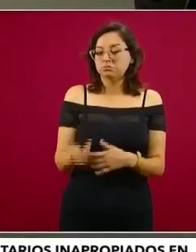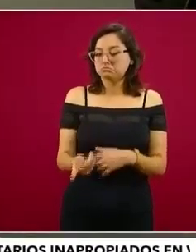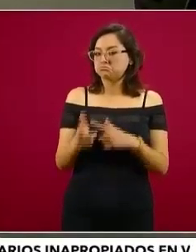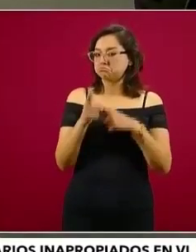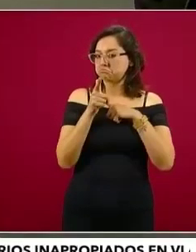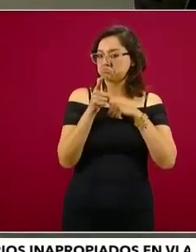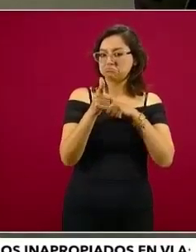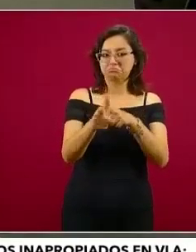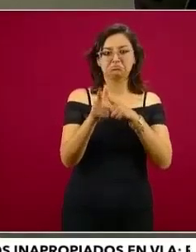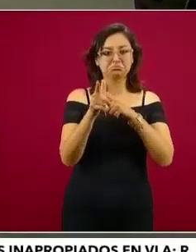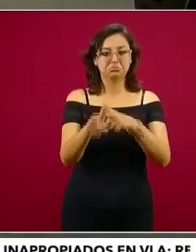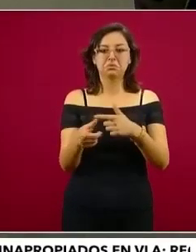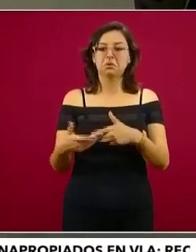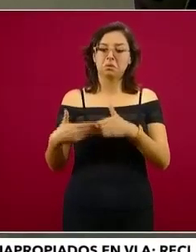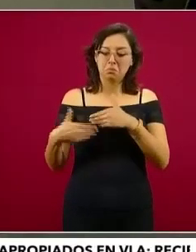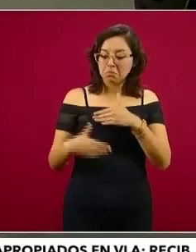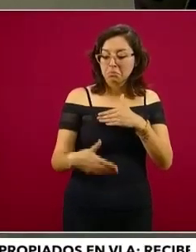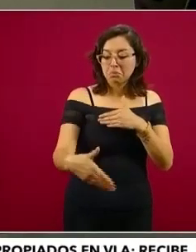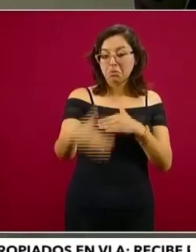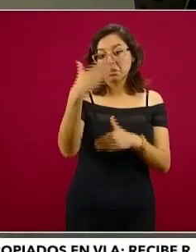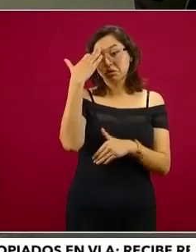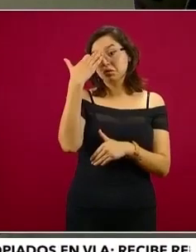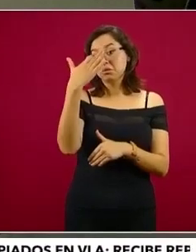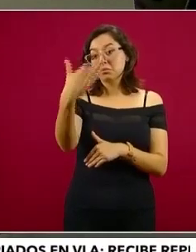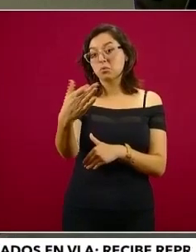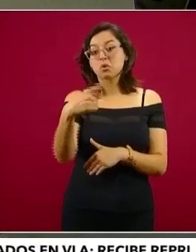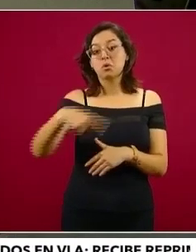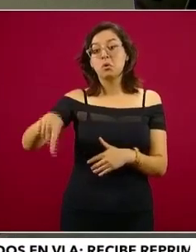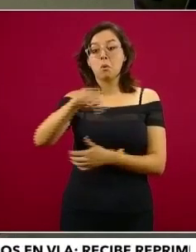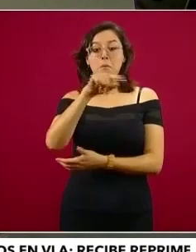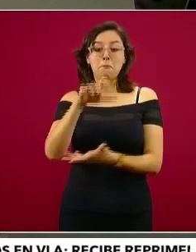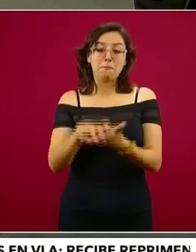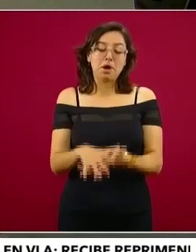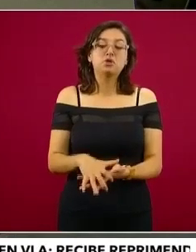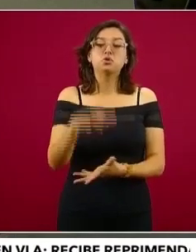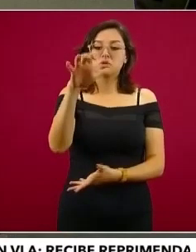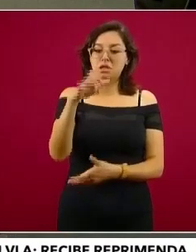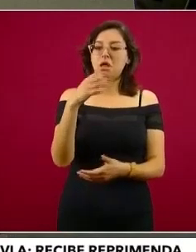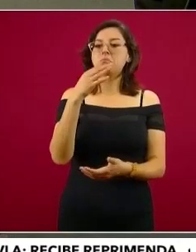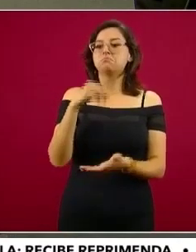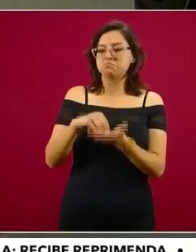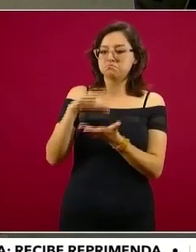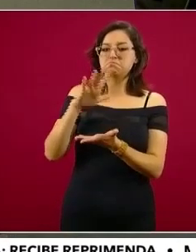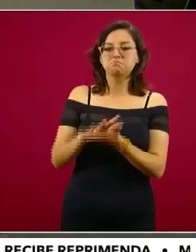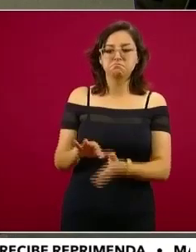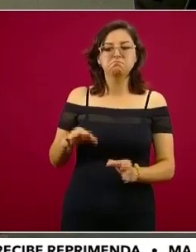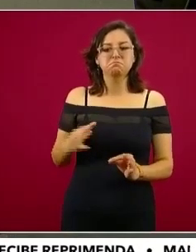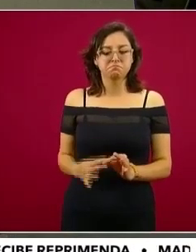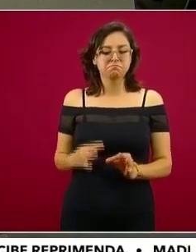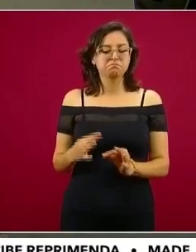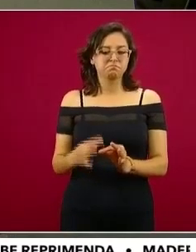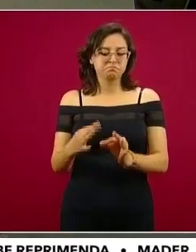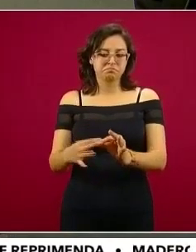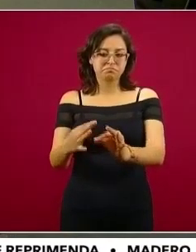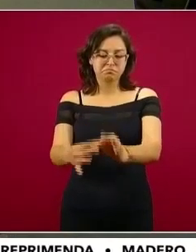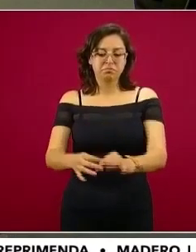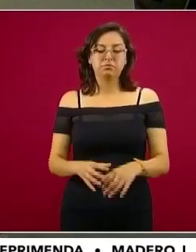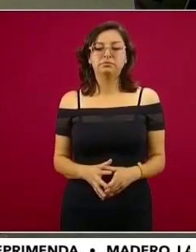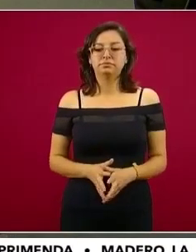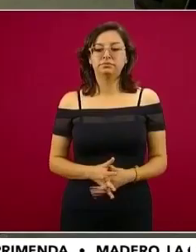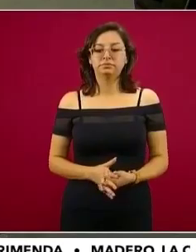mantenido ya durante varios días, lo que quiere decir que la gran mayoría de las unidades han estado reportando a este sistema.